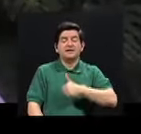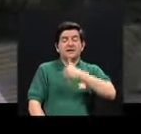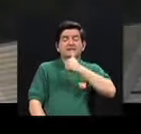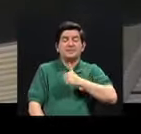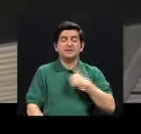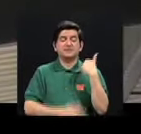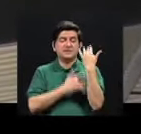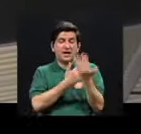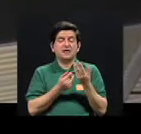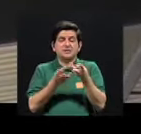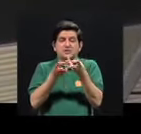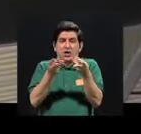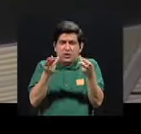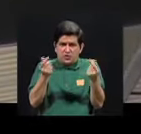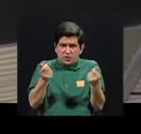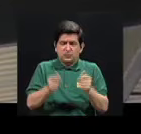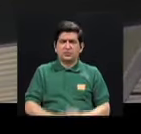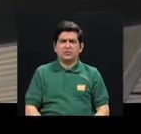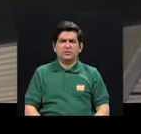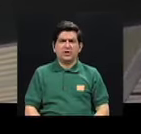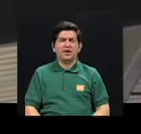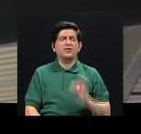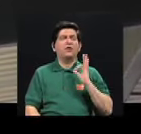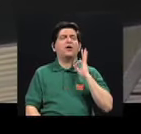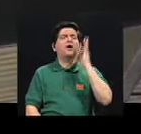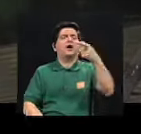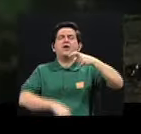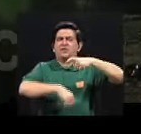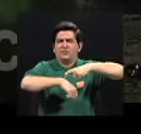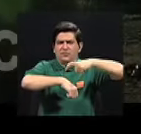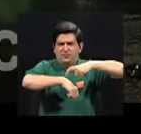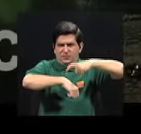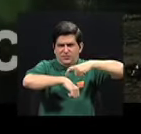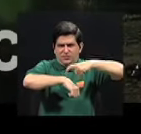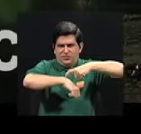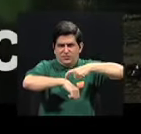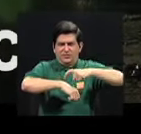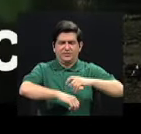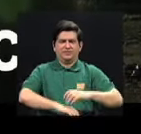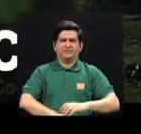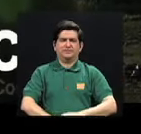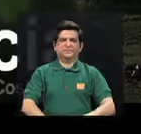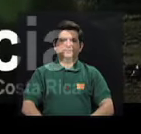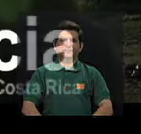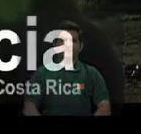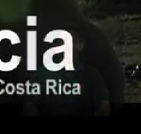suficientemente paciente como para esperar resultados en un largo plazo.